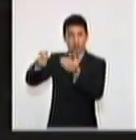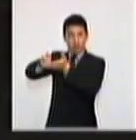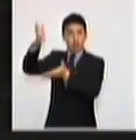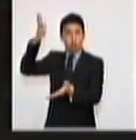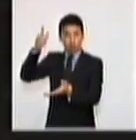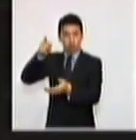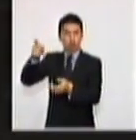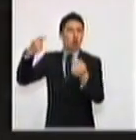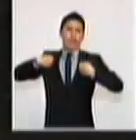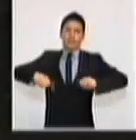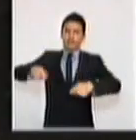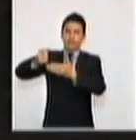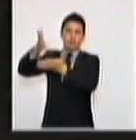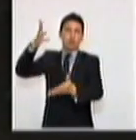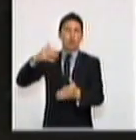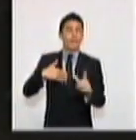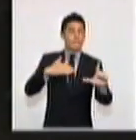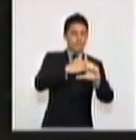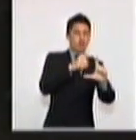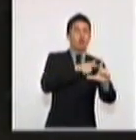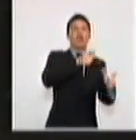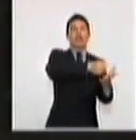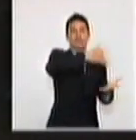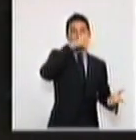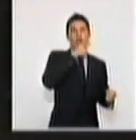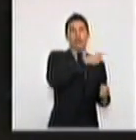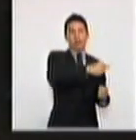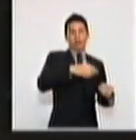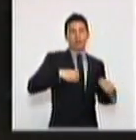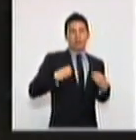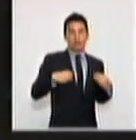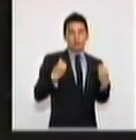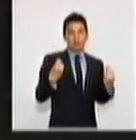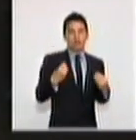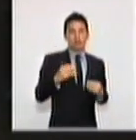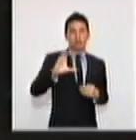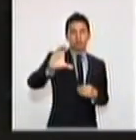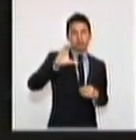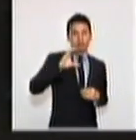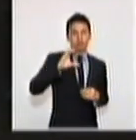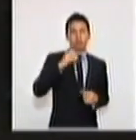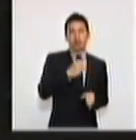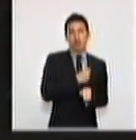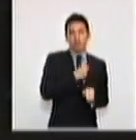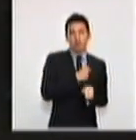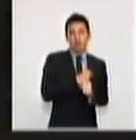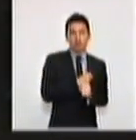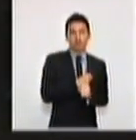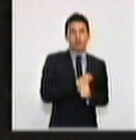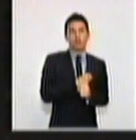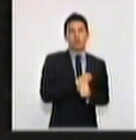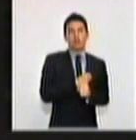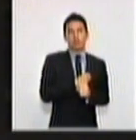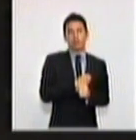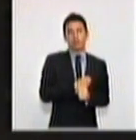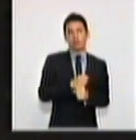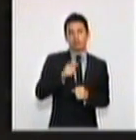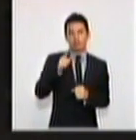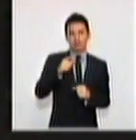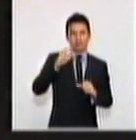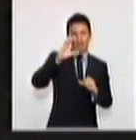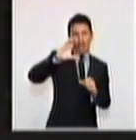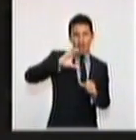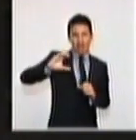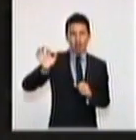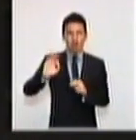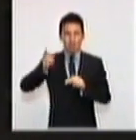sino que los ricos de Colombia son las de la clase media que viven de sus ingresos por trabajo, sean honorarios o salarios.